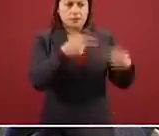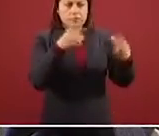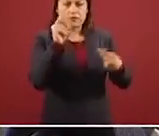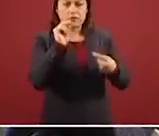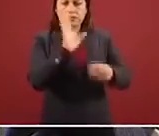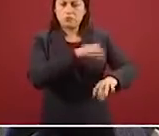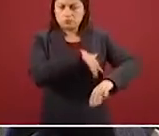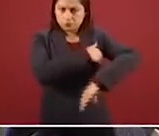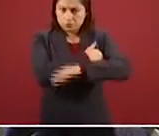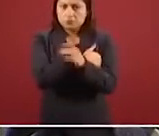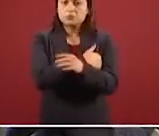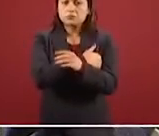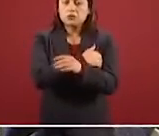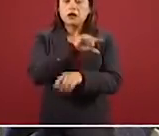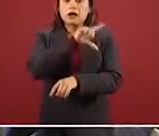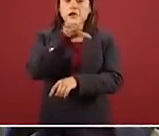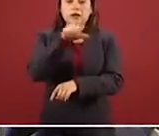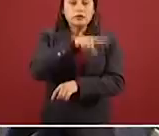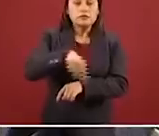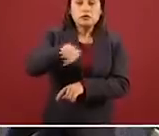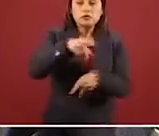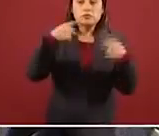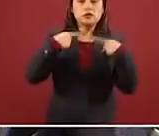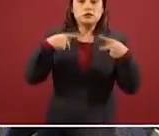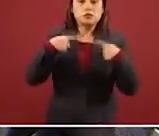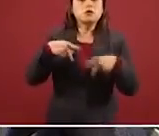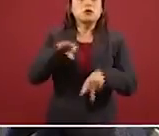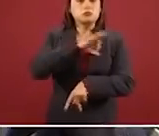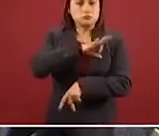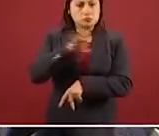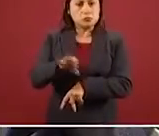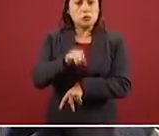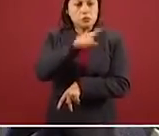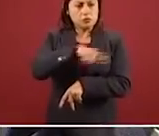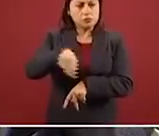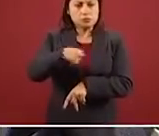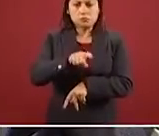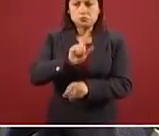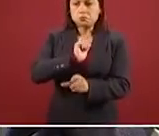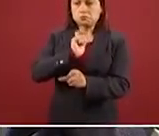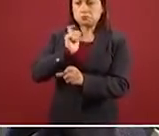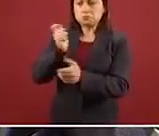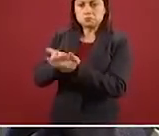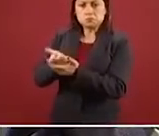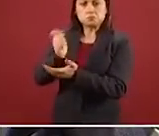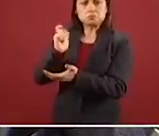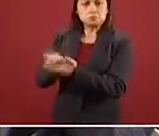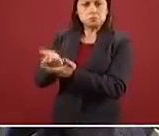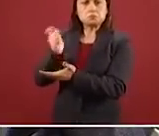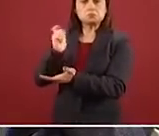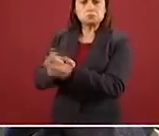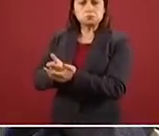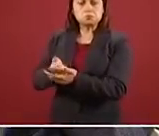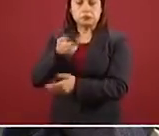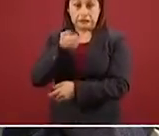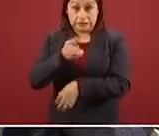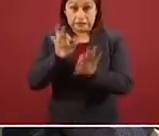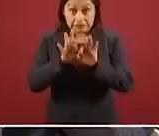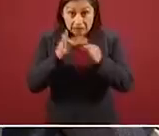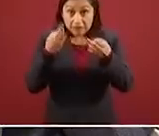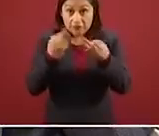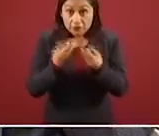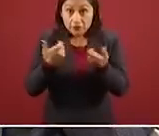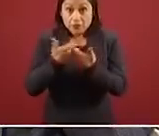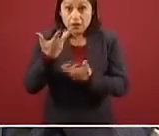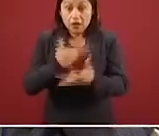pueblo para que de manera horizontal invirtiera. Ese modelo está muy, muy, muy probado, lo hizo el